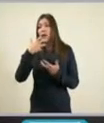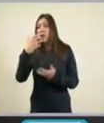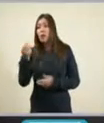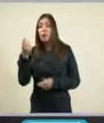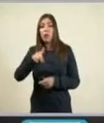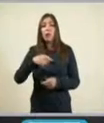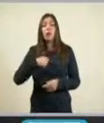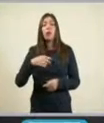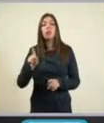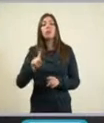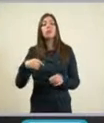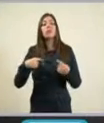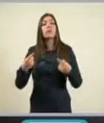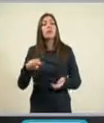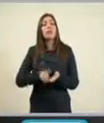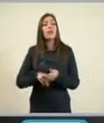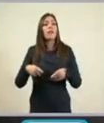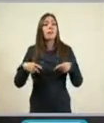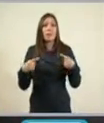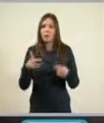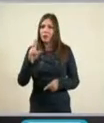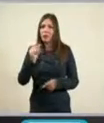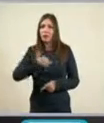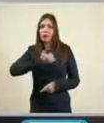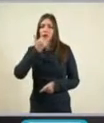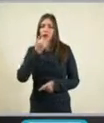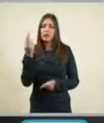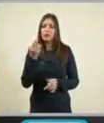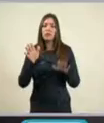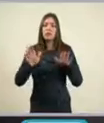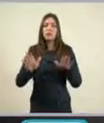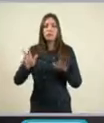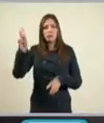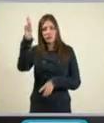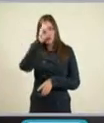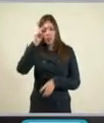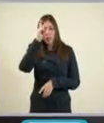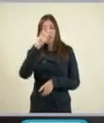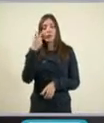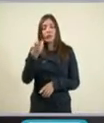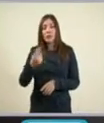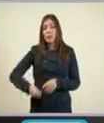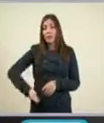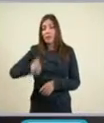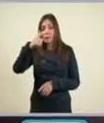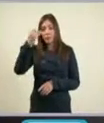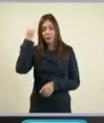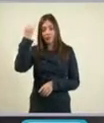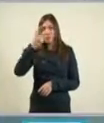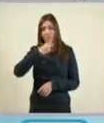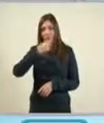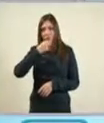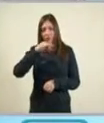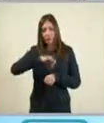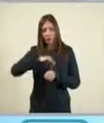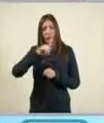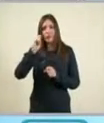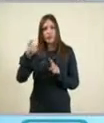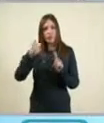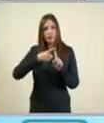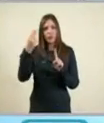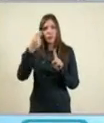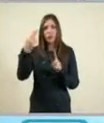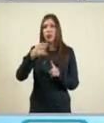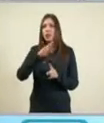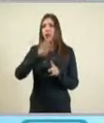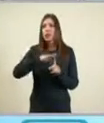fue anticiparse, esa es la primera propuesta, ¿no? Si ya estudiaste el ambiente y sabes que hay, por ejemplo,